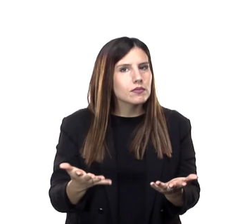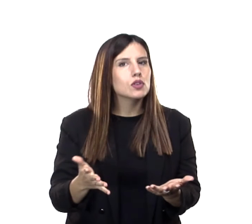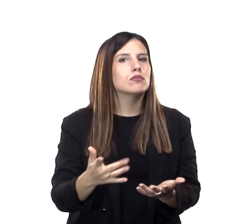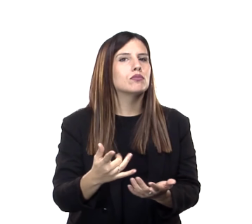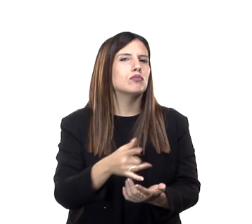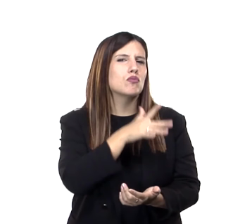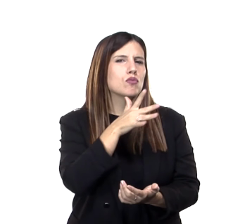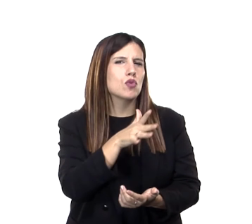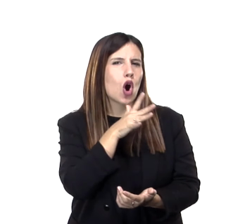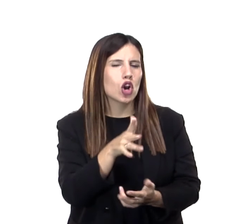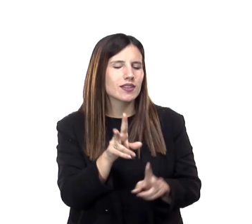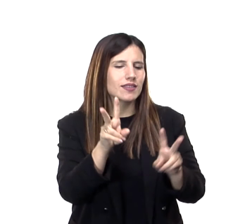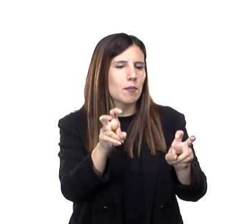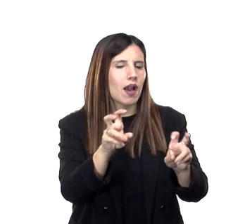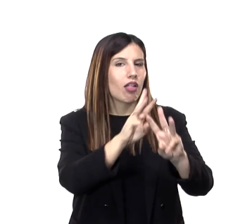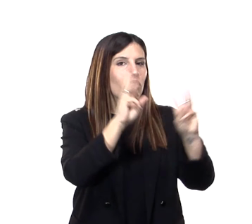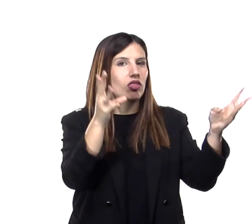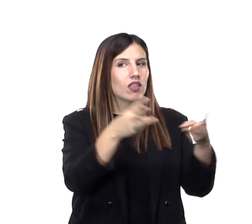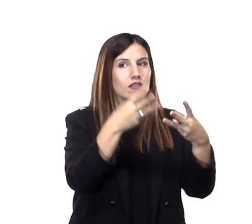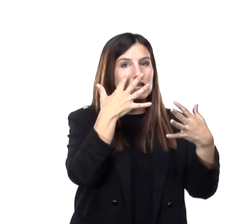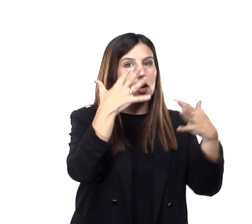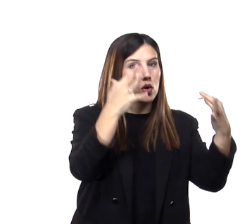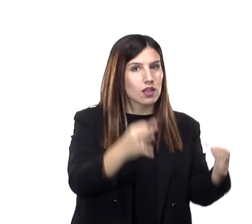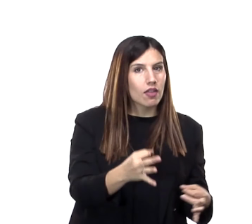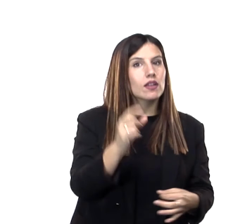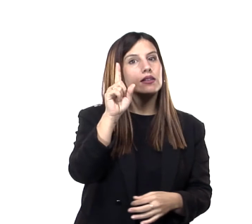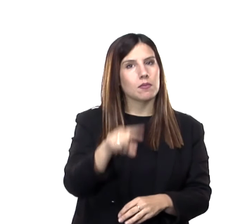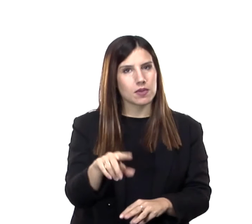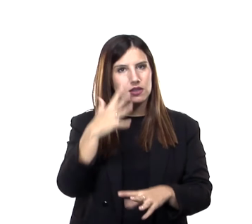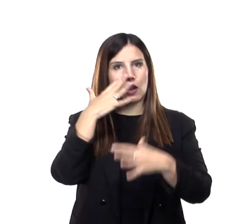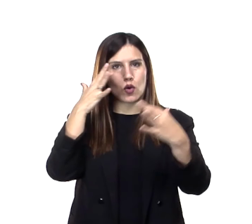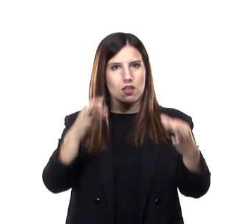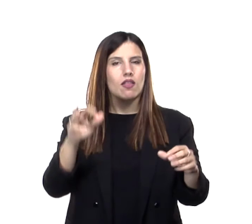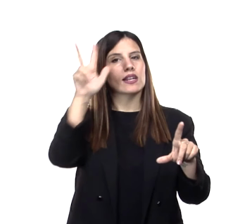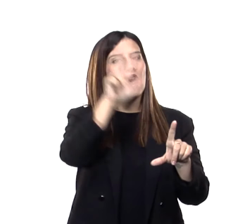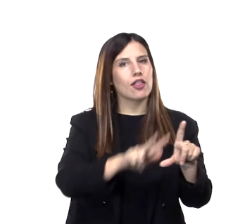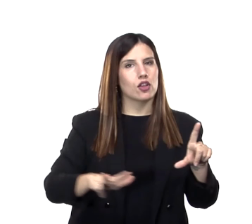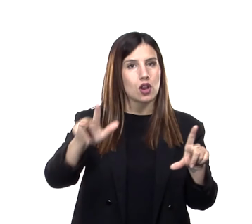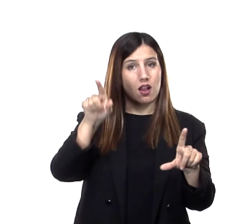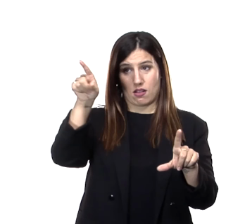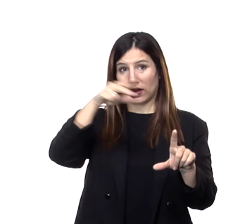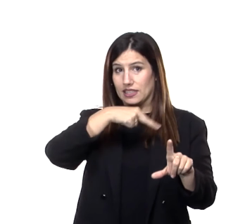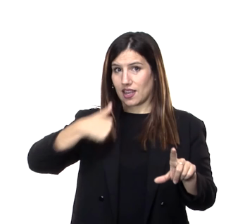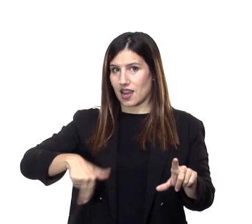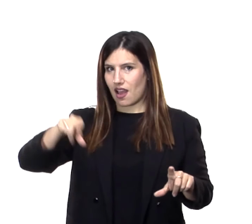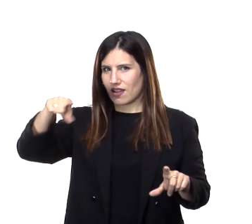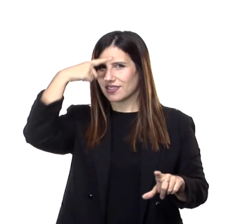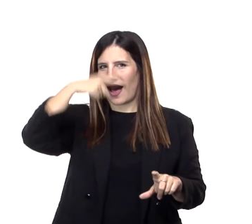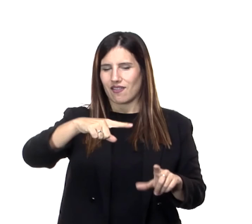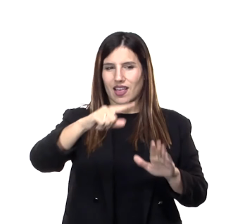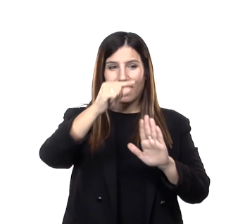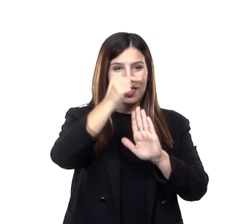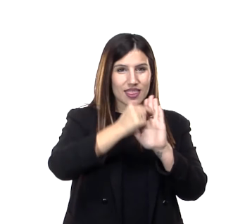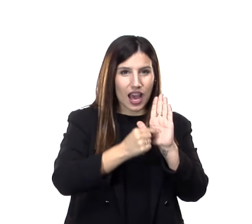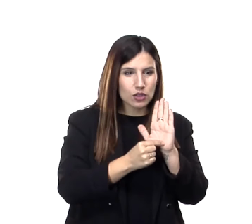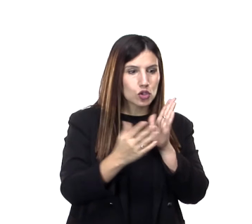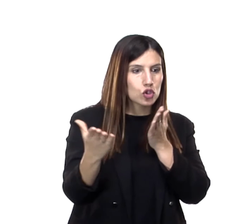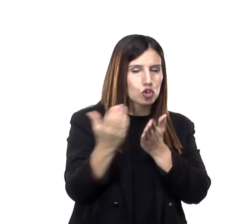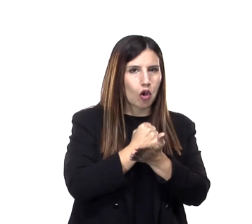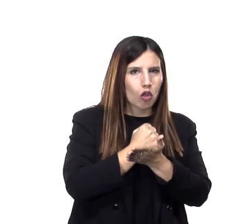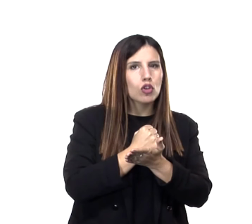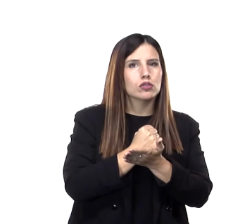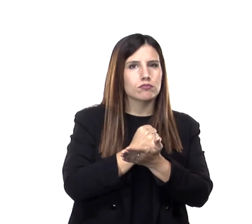ciberseguridad y seguridad nacional porque china sabe que tarde o temprano todos los datos van a acabar en las manos